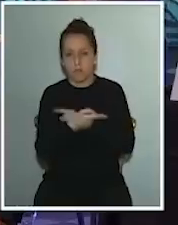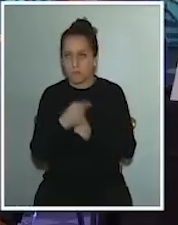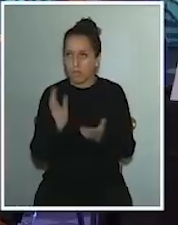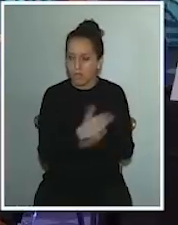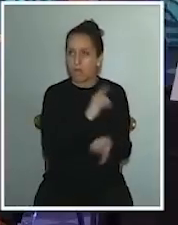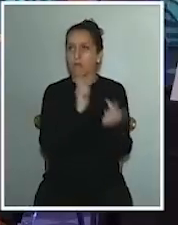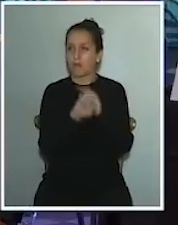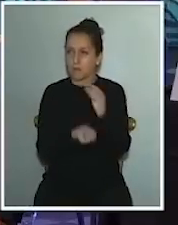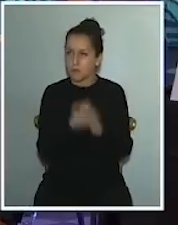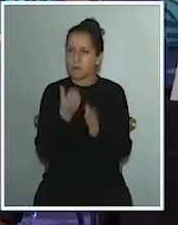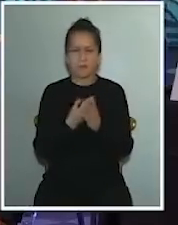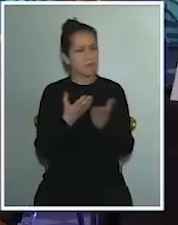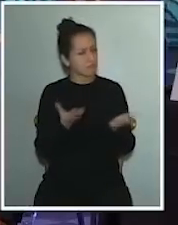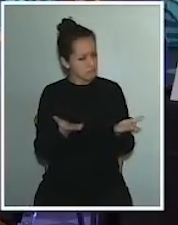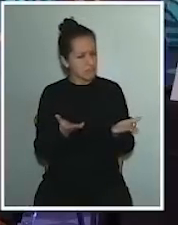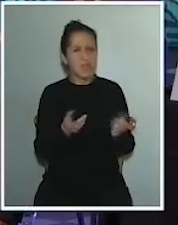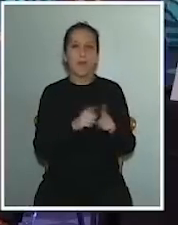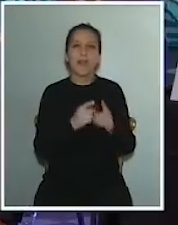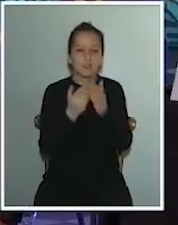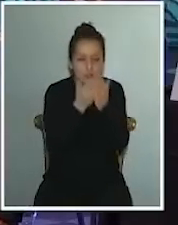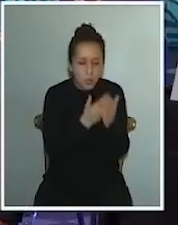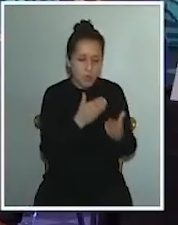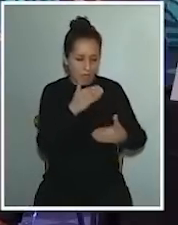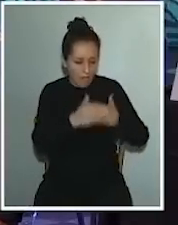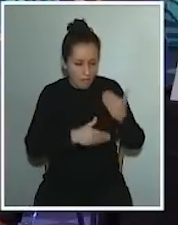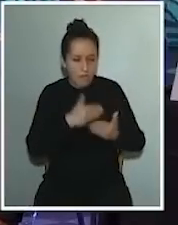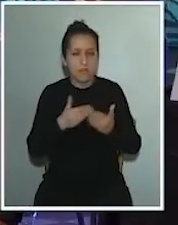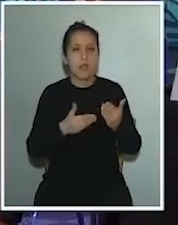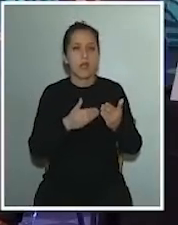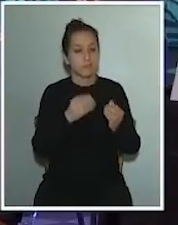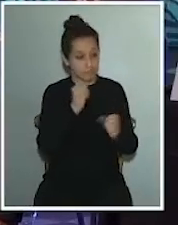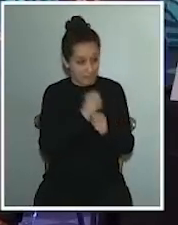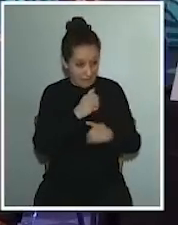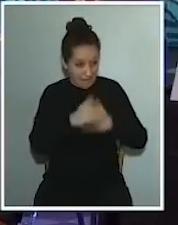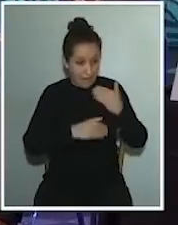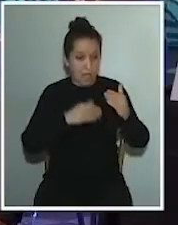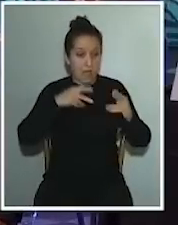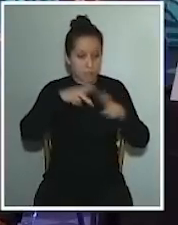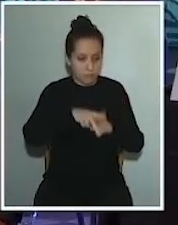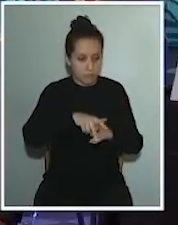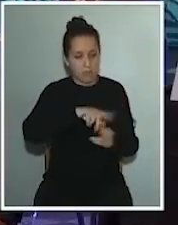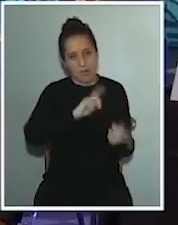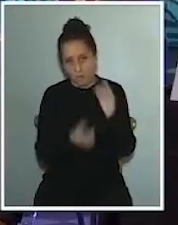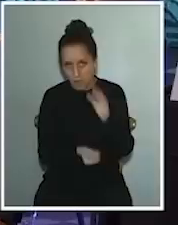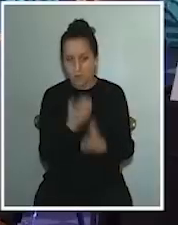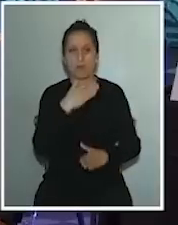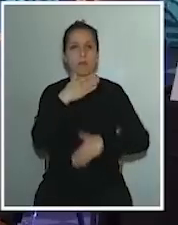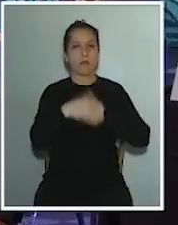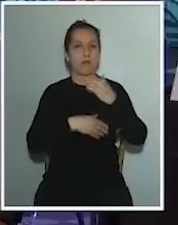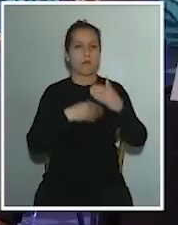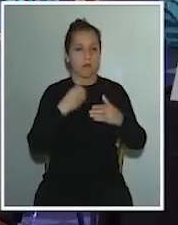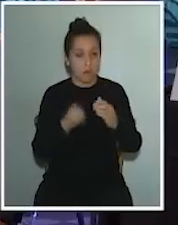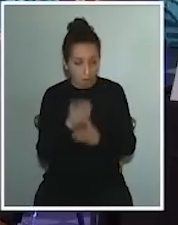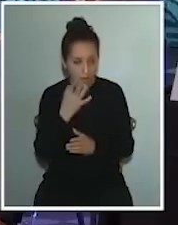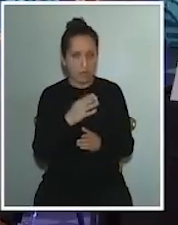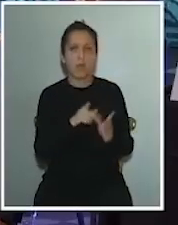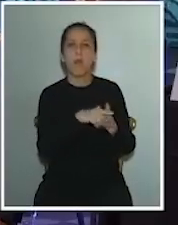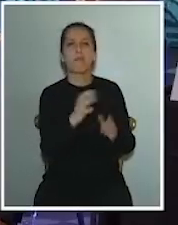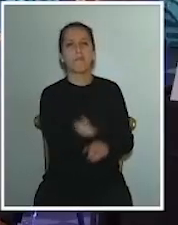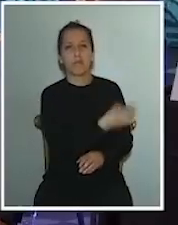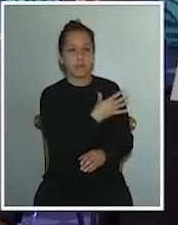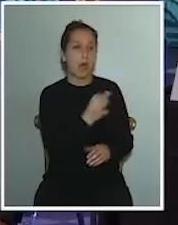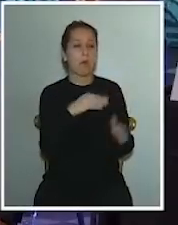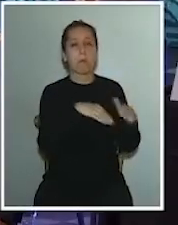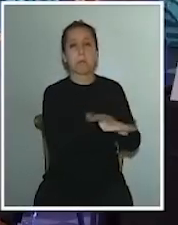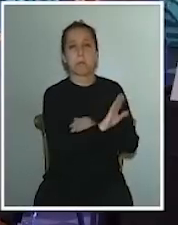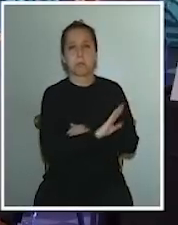trabajada a nivel regional bueno se va al cajón del olvido y parte una nueva agenda porque los nuevos se suponen que saben más que